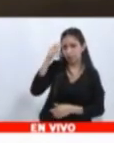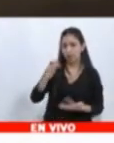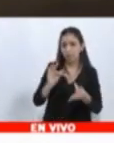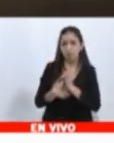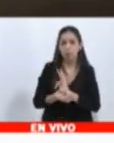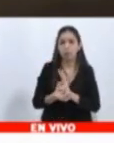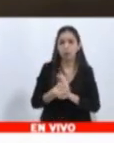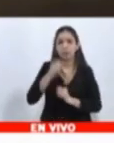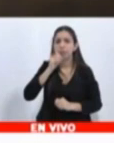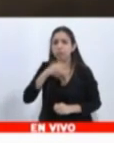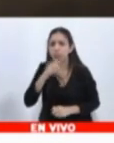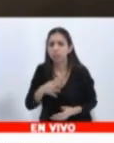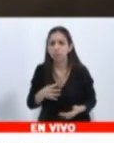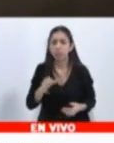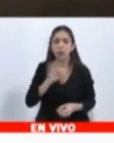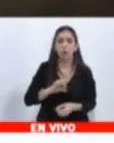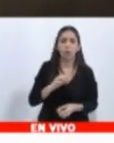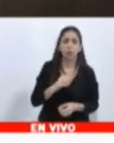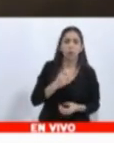gran prejuicio,